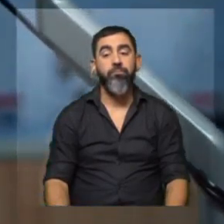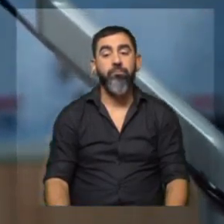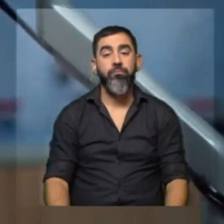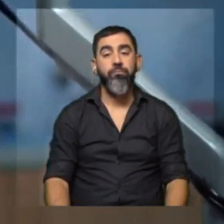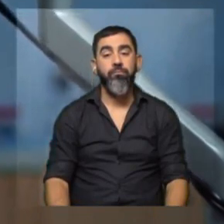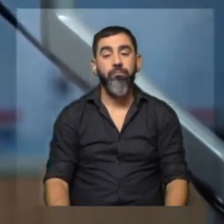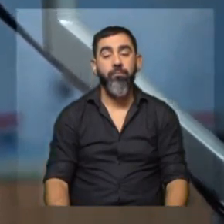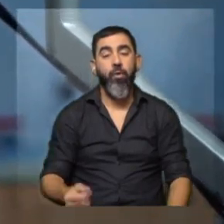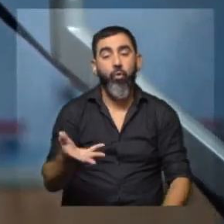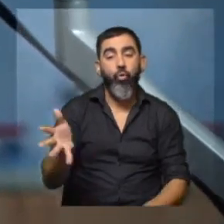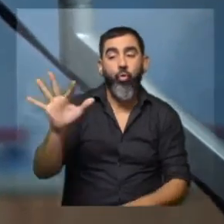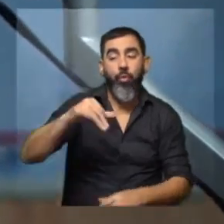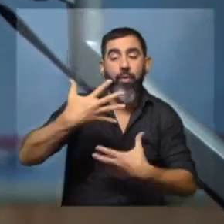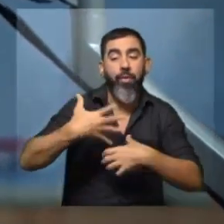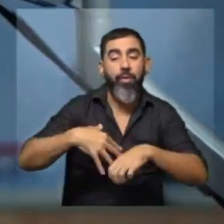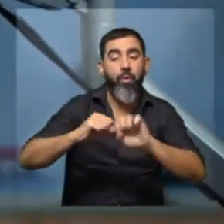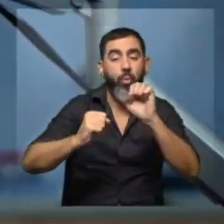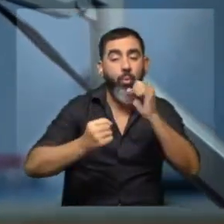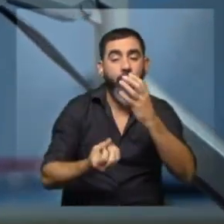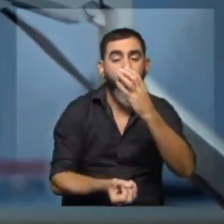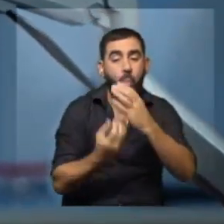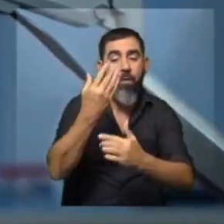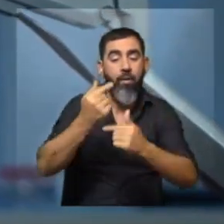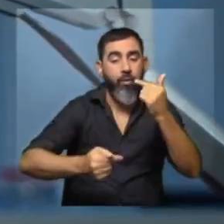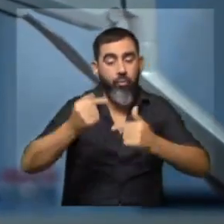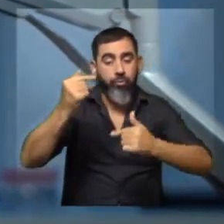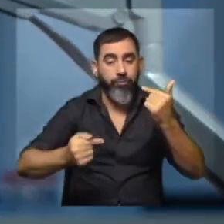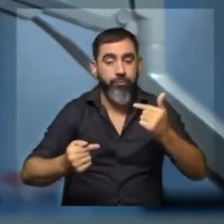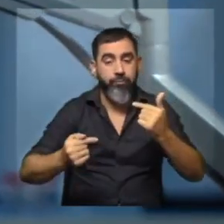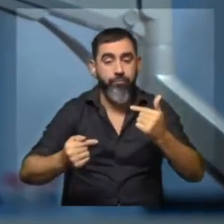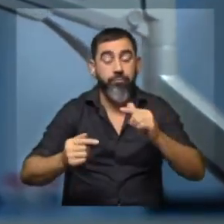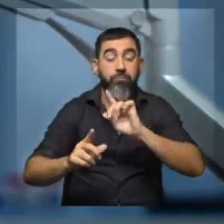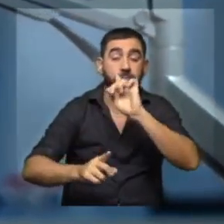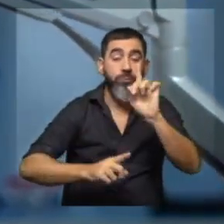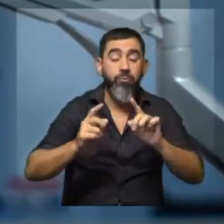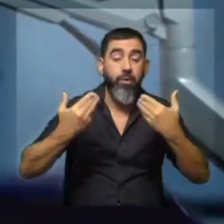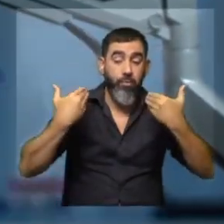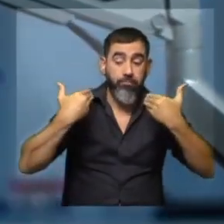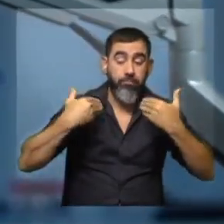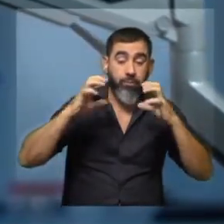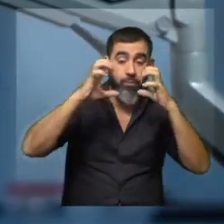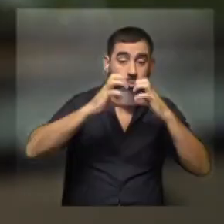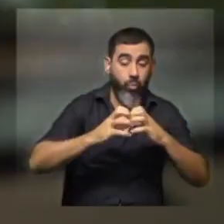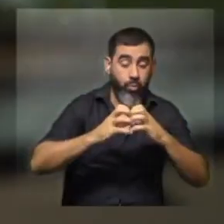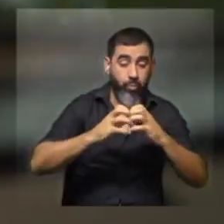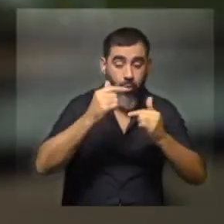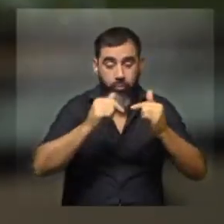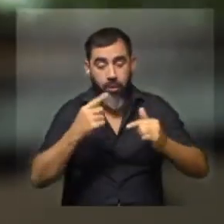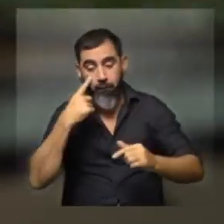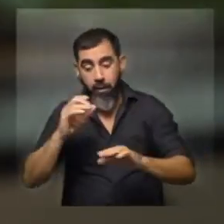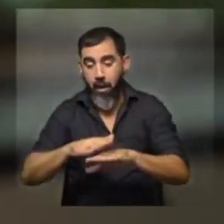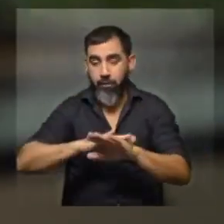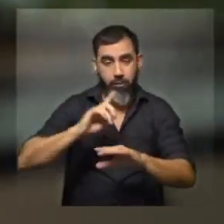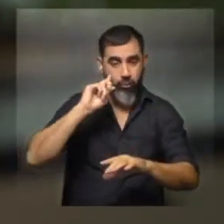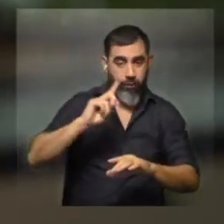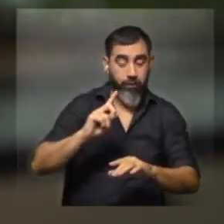Día a día se van descubriendo cosas que son algunas fisiológicas, que no las sabíamos antes,